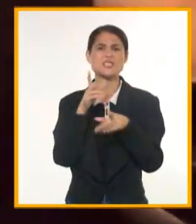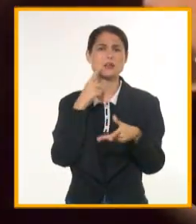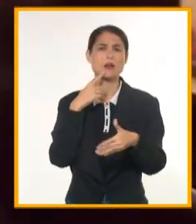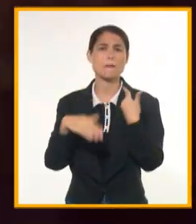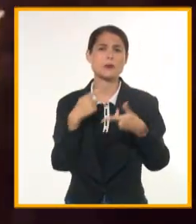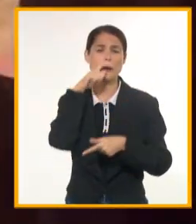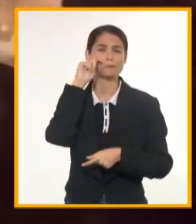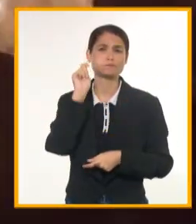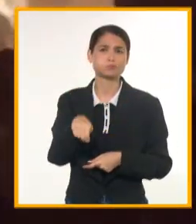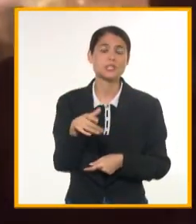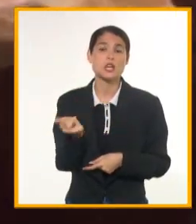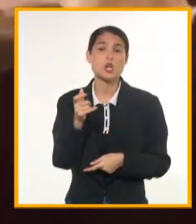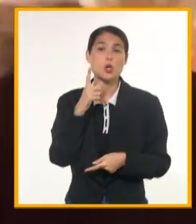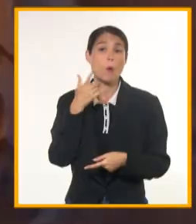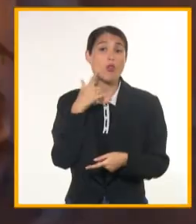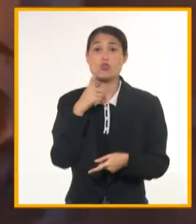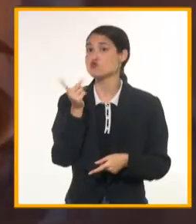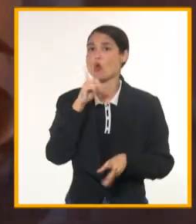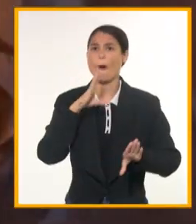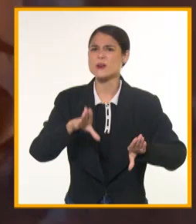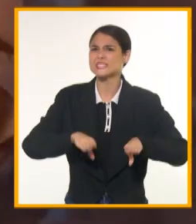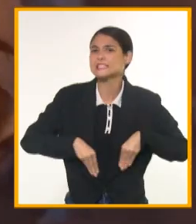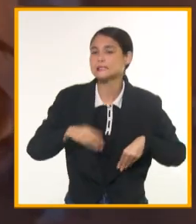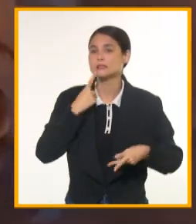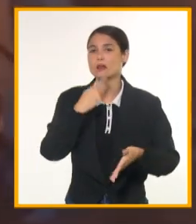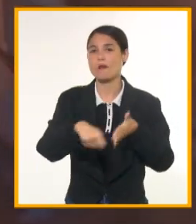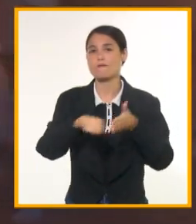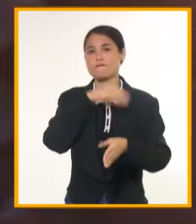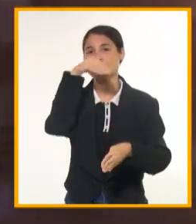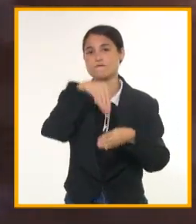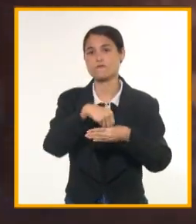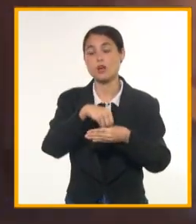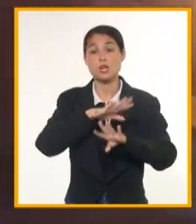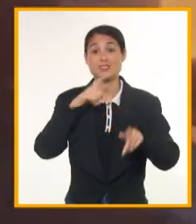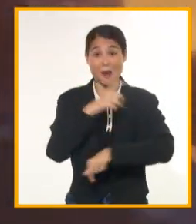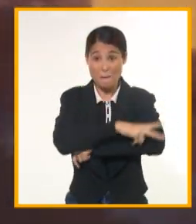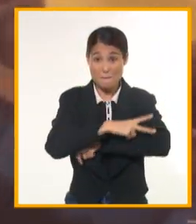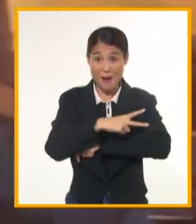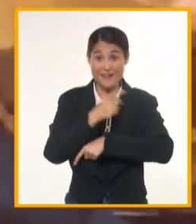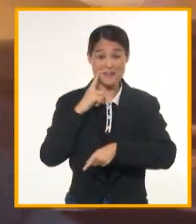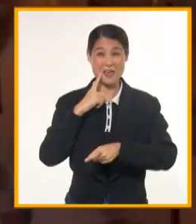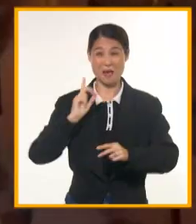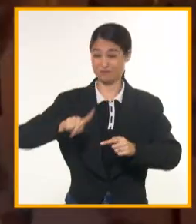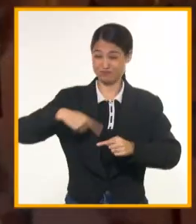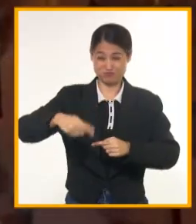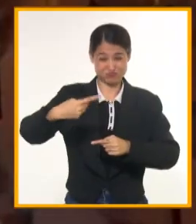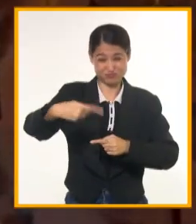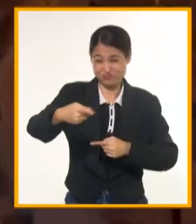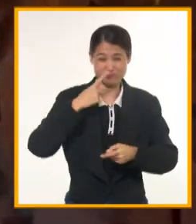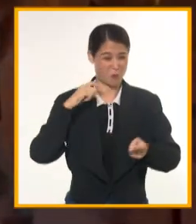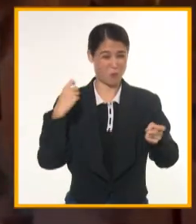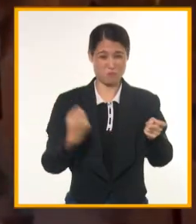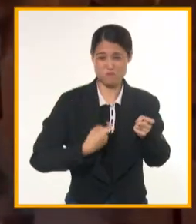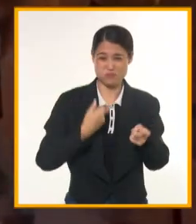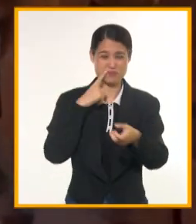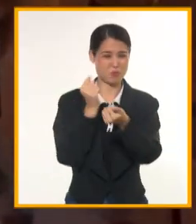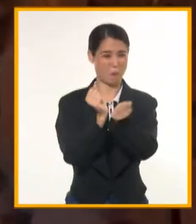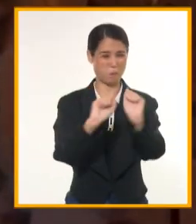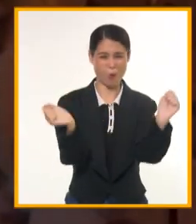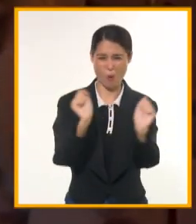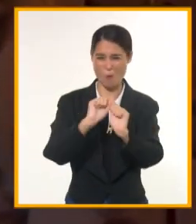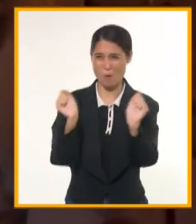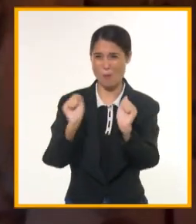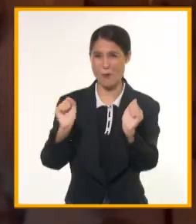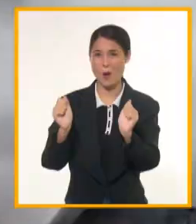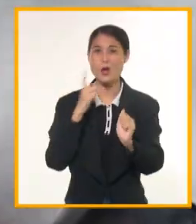impide la celebración de elecciones, ya que el país está azotado por bombardeos a diario y muchos ciudadanos están desplegados